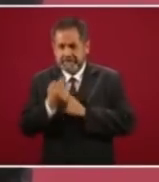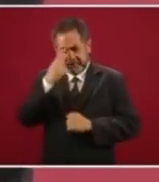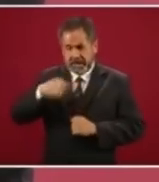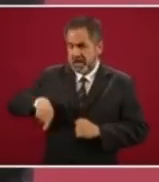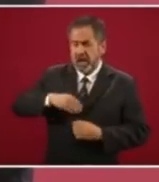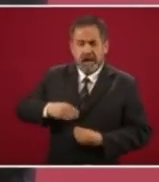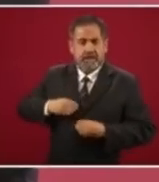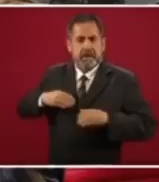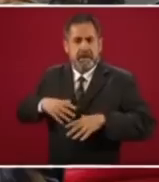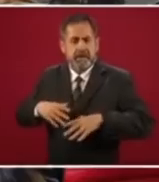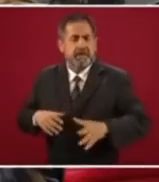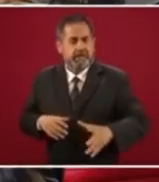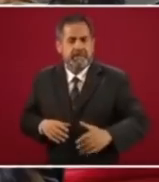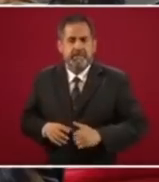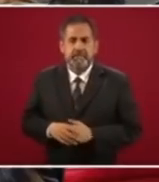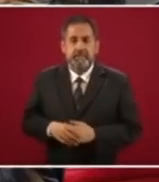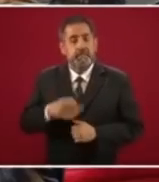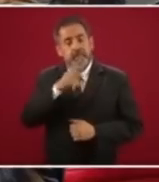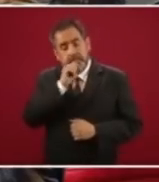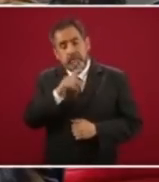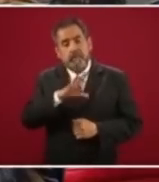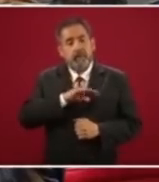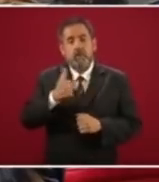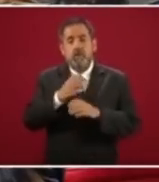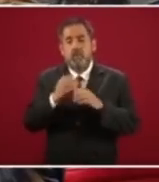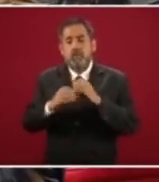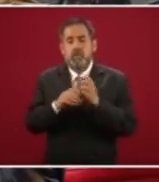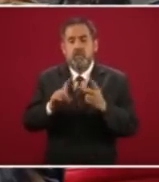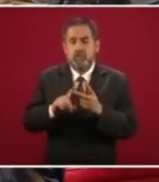existencia. Bueno, pero también hay otra cosa,